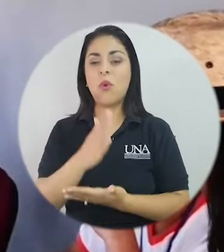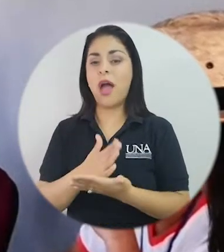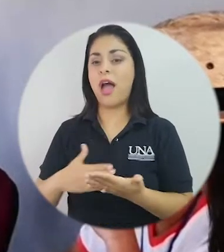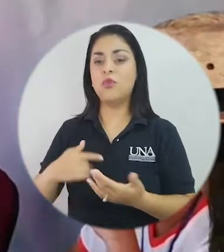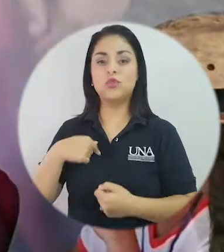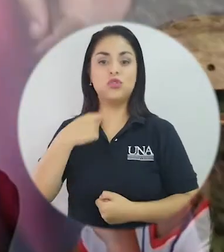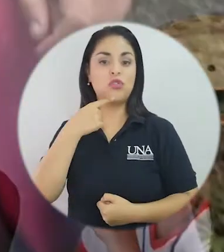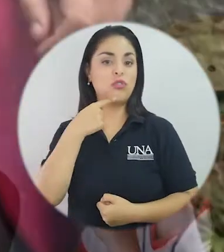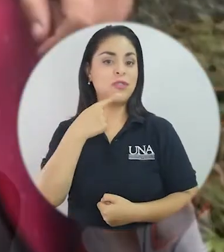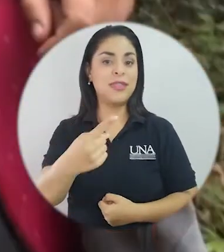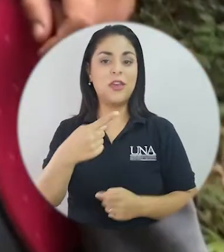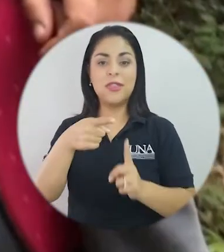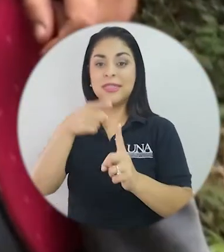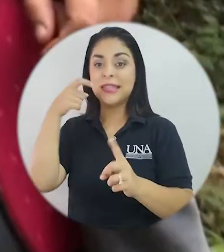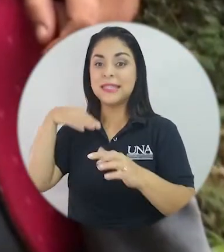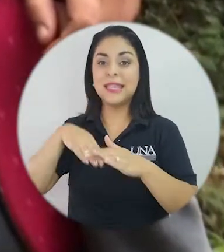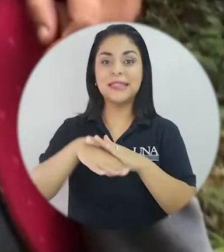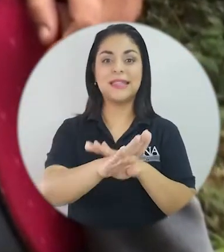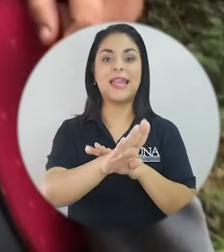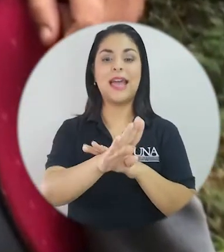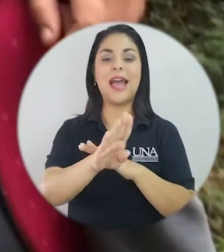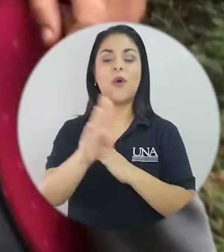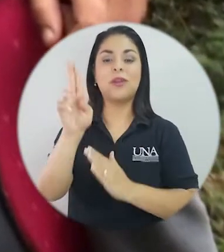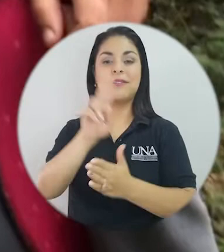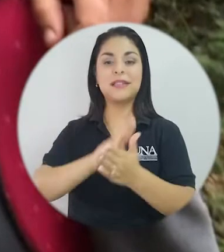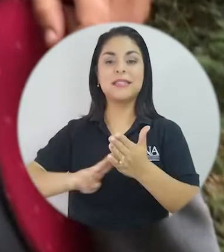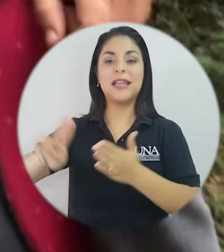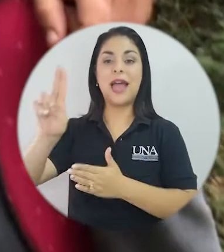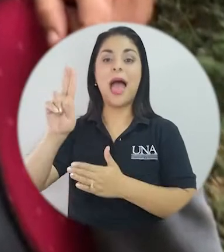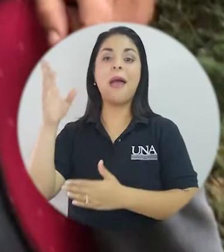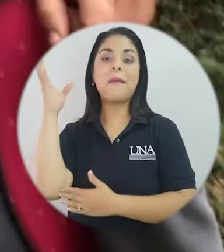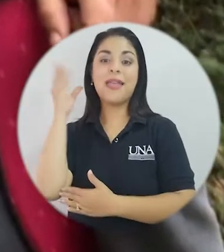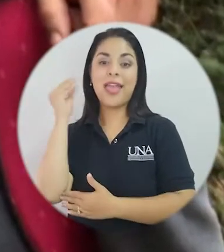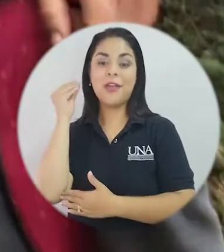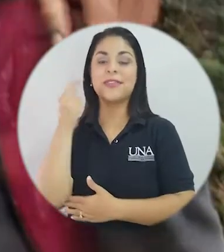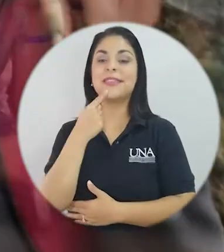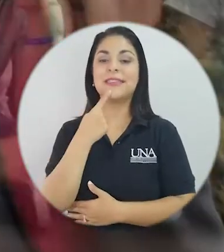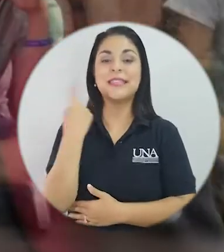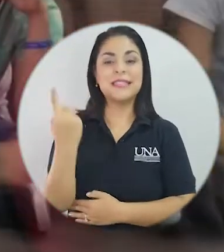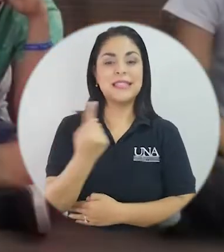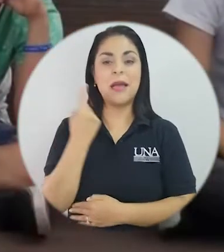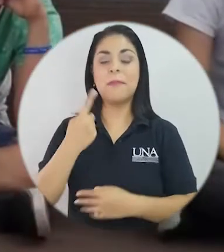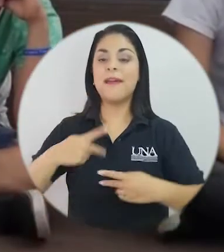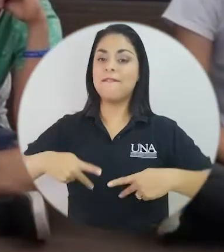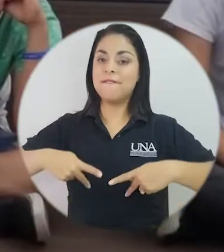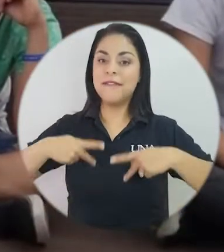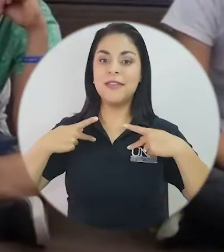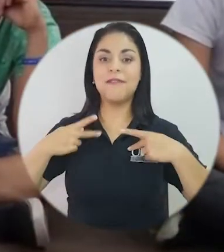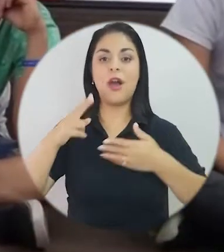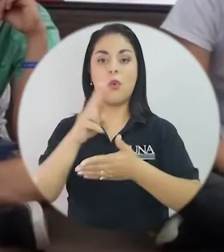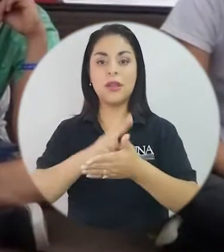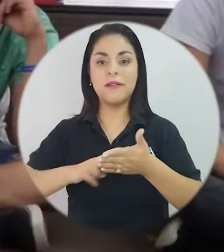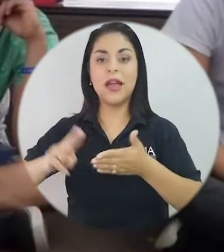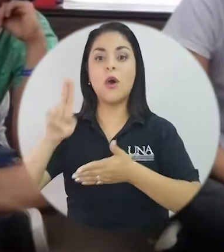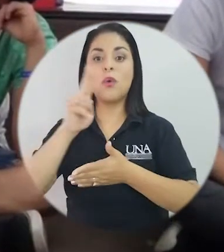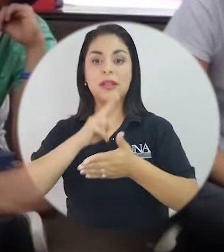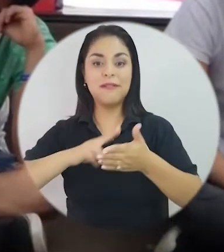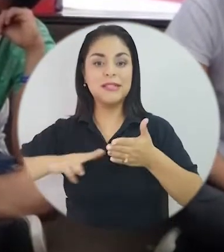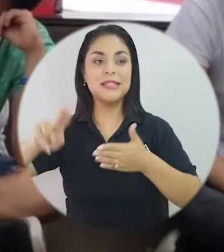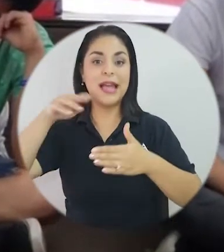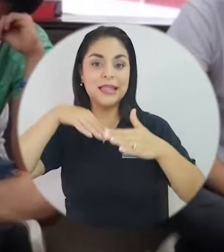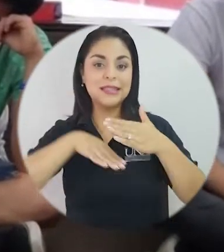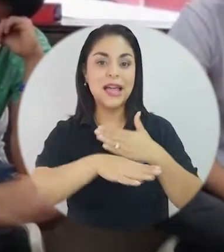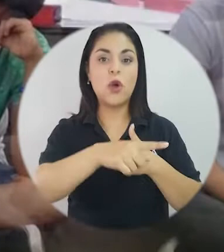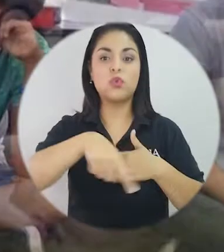que entré a la U, que escuché por ahí un pajarito me dijo, siempre vivan la U, sean ustedes los que pasen por la U y que no sea la U la que pase